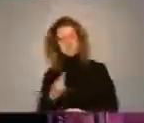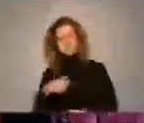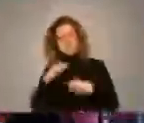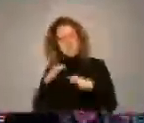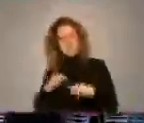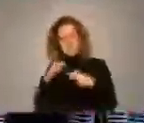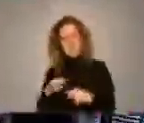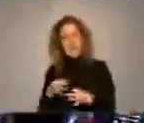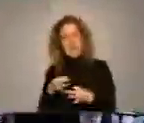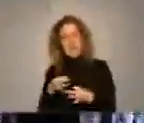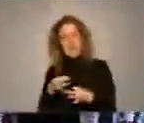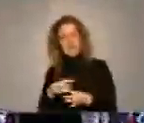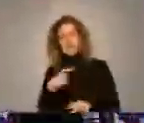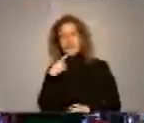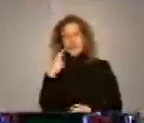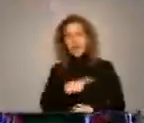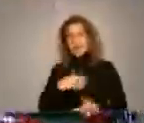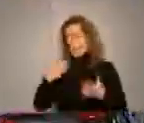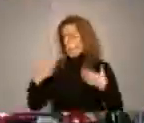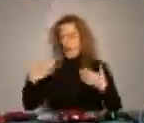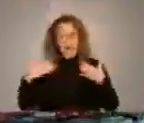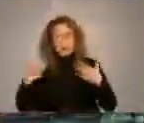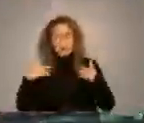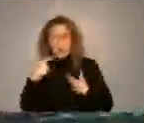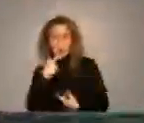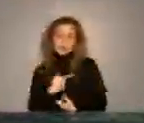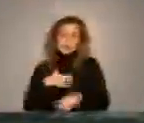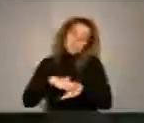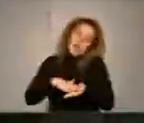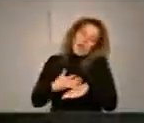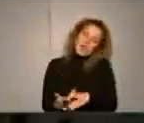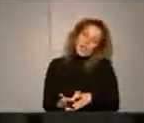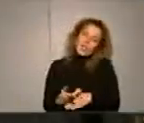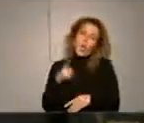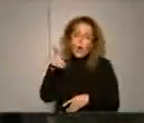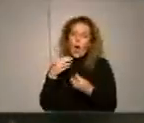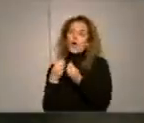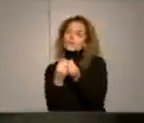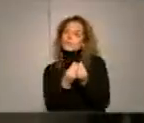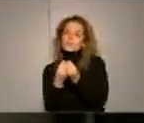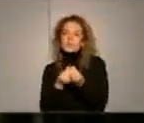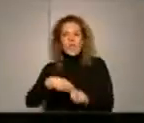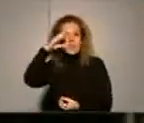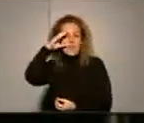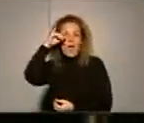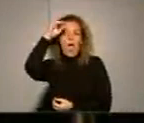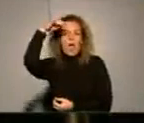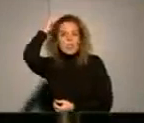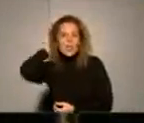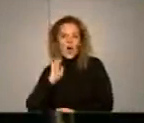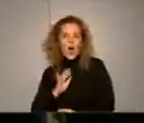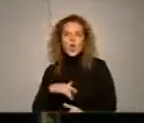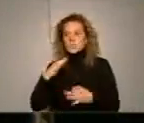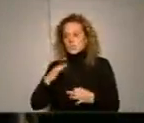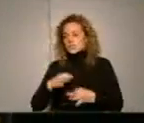se olvidarán, que no pasa nada por pedir perdón, contigo cero no sé qué repasará,